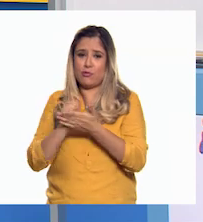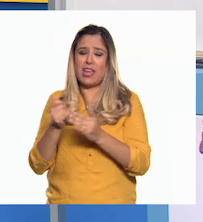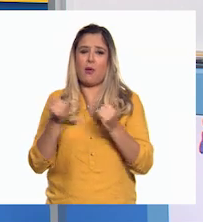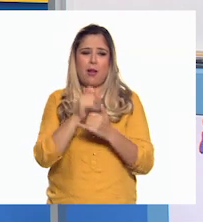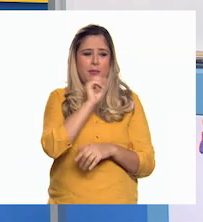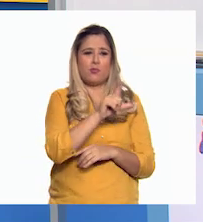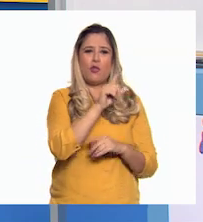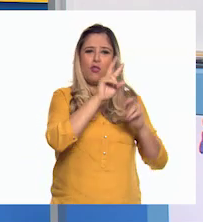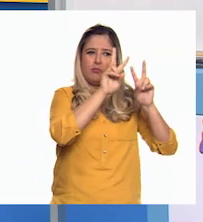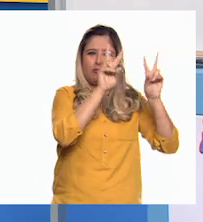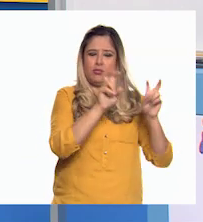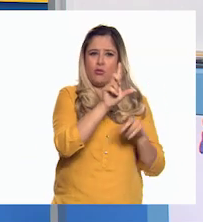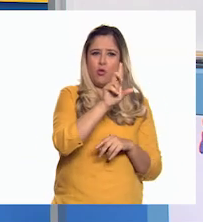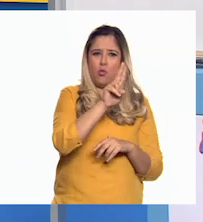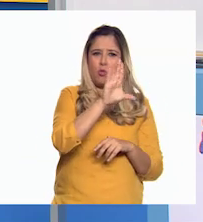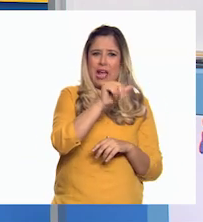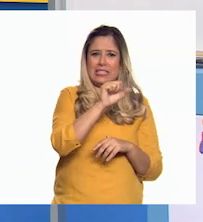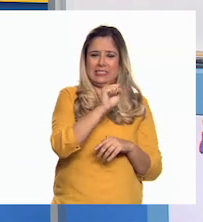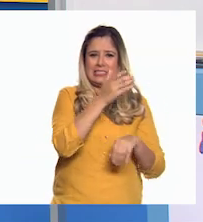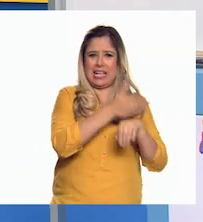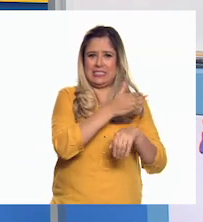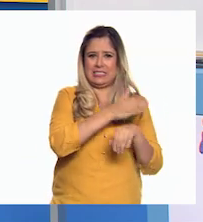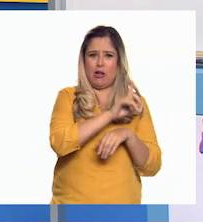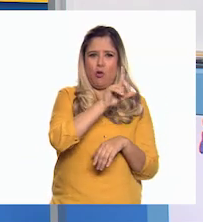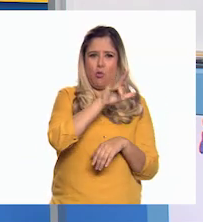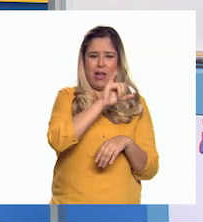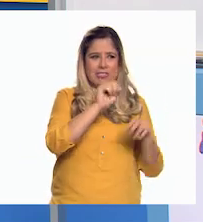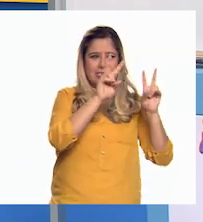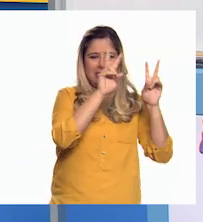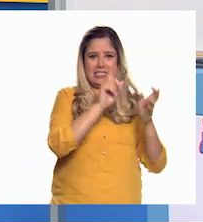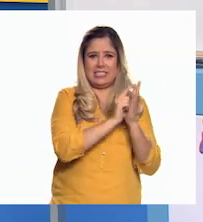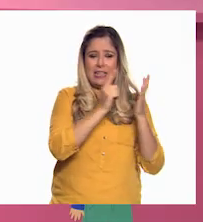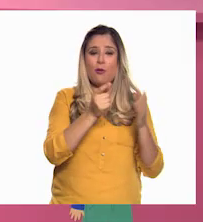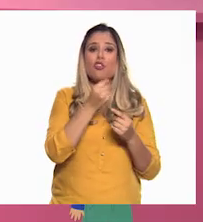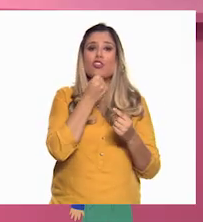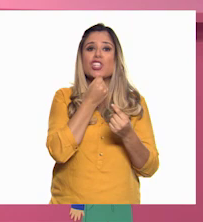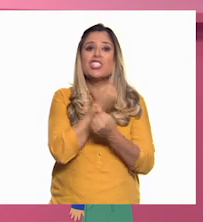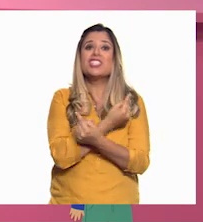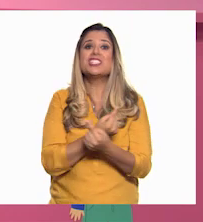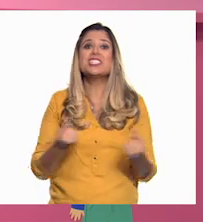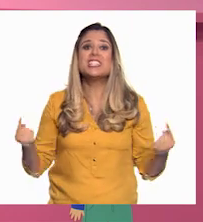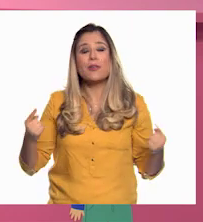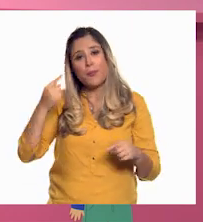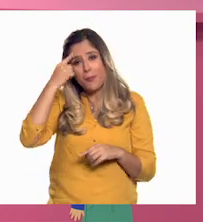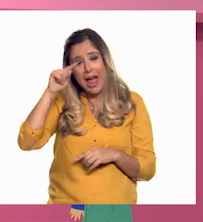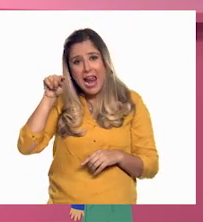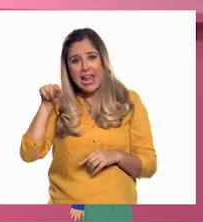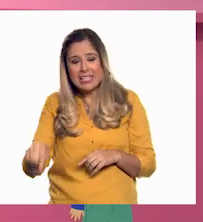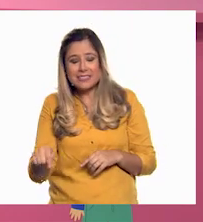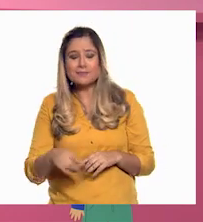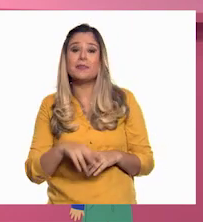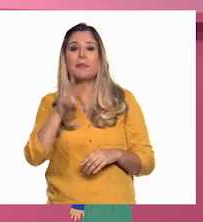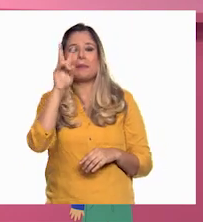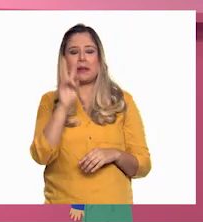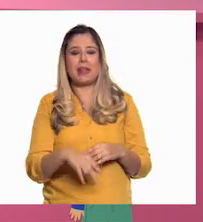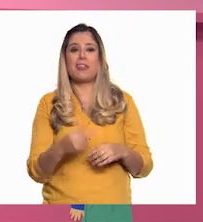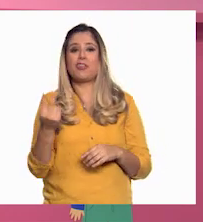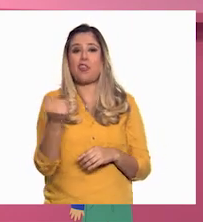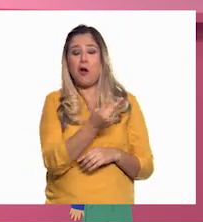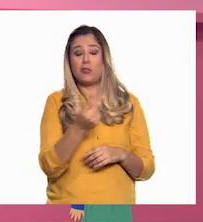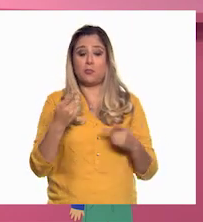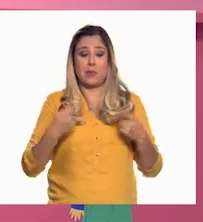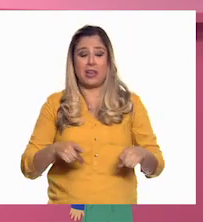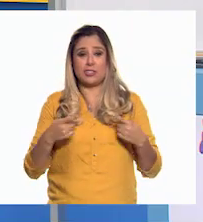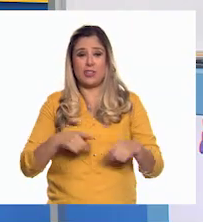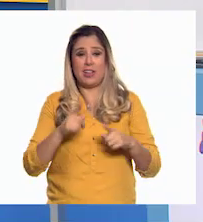Lucas, son niños. Ahí tenemos un rasgo en común. Sí, eso es muy cierto, maestra. Los dos personajes son